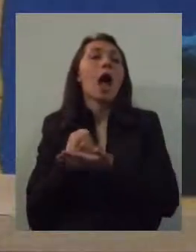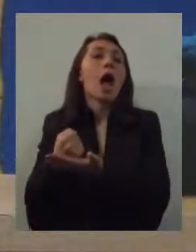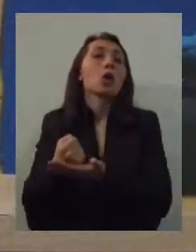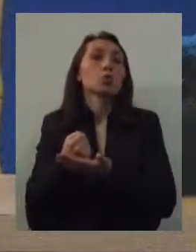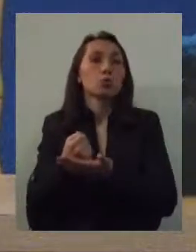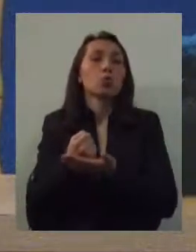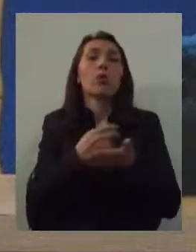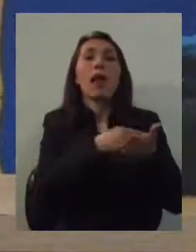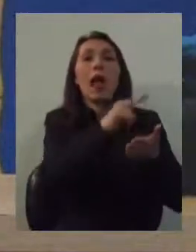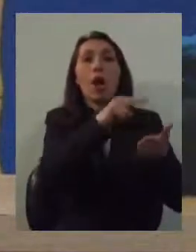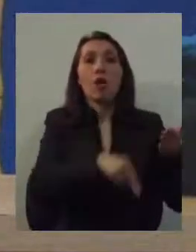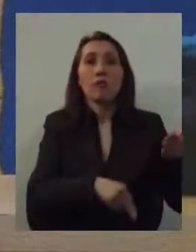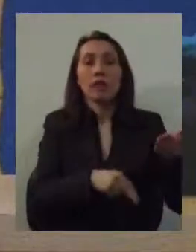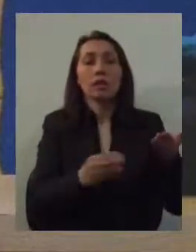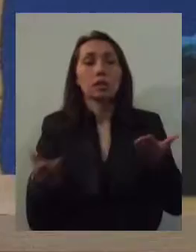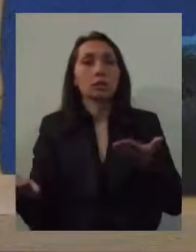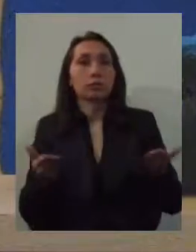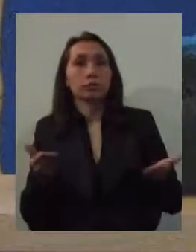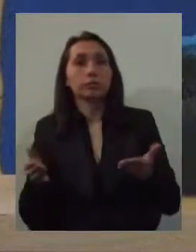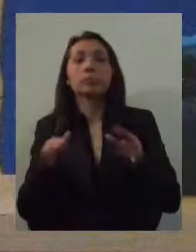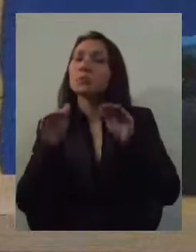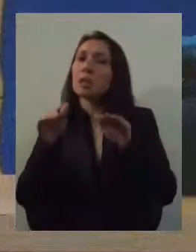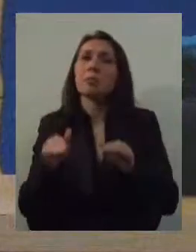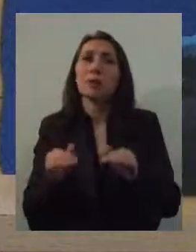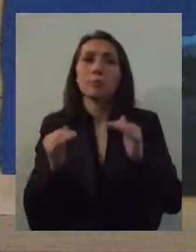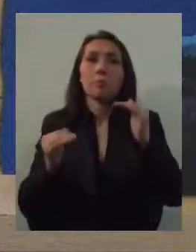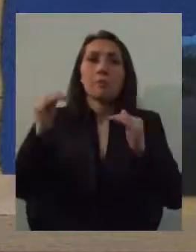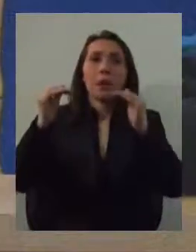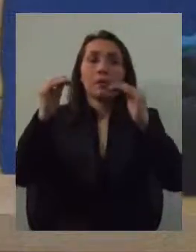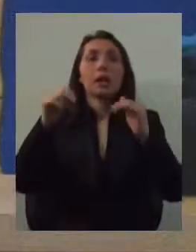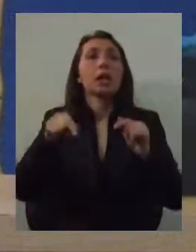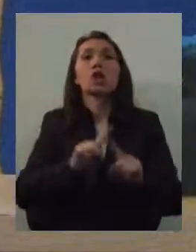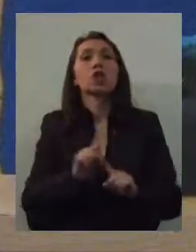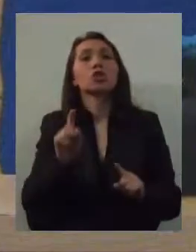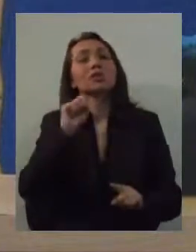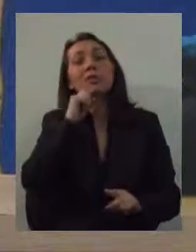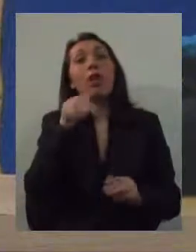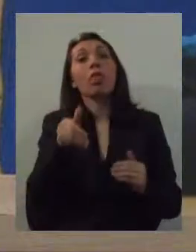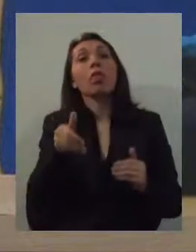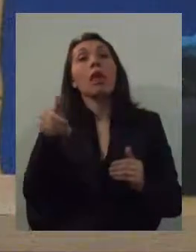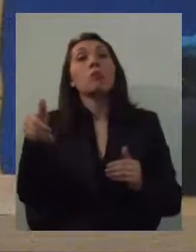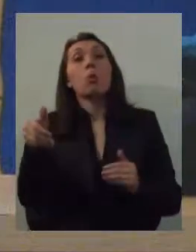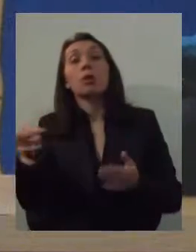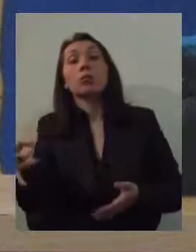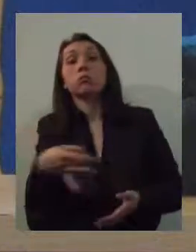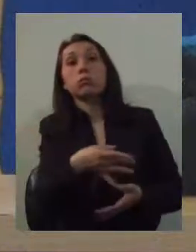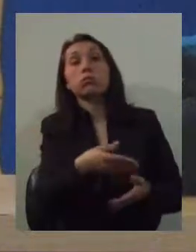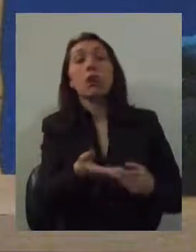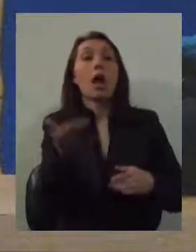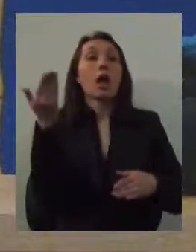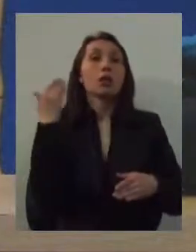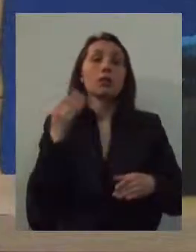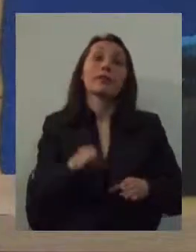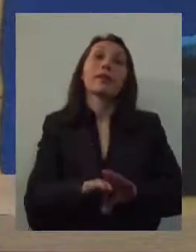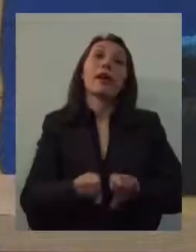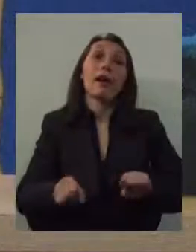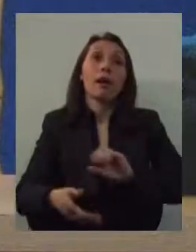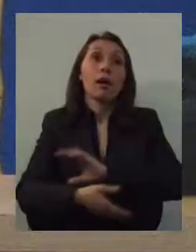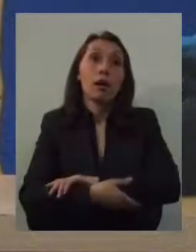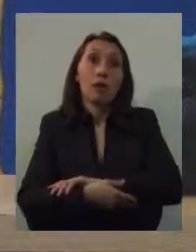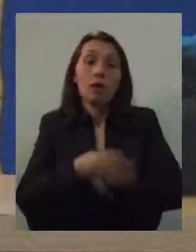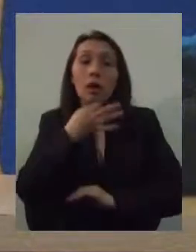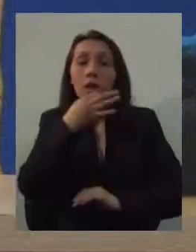entre convenciones que tienen la misma jerarquía. Acá no vale que la posterior deroga la anterior, porque el propio tratado precisamente